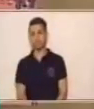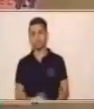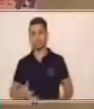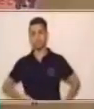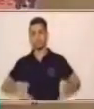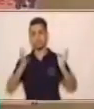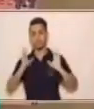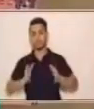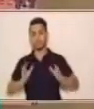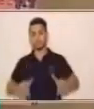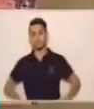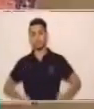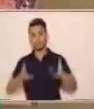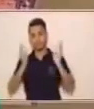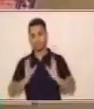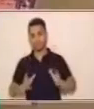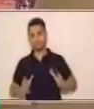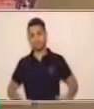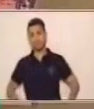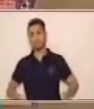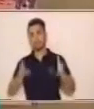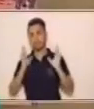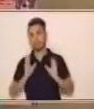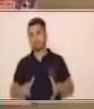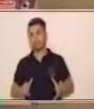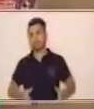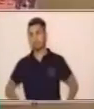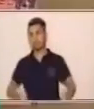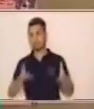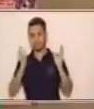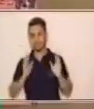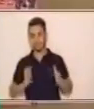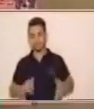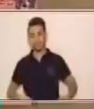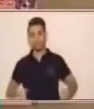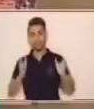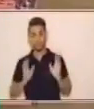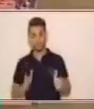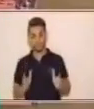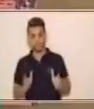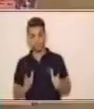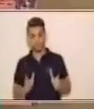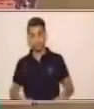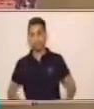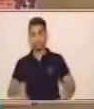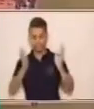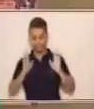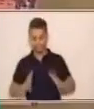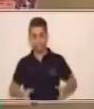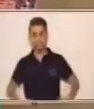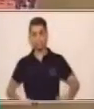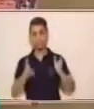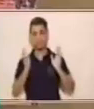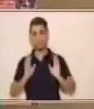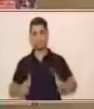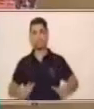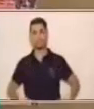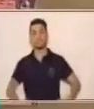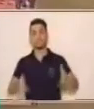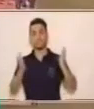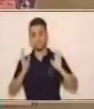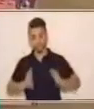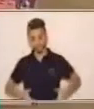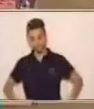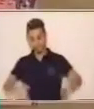1, 2, 3. La tómbola va, la tómbola va, la tómbola se detiene. La tómbola va, la tómbola va,